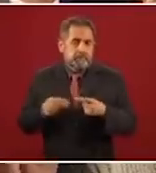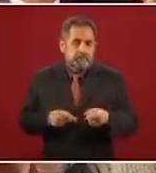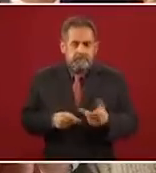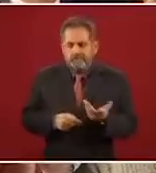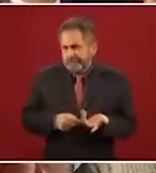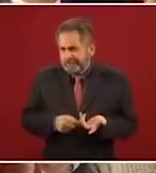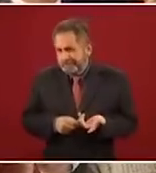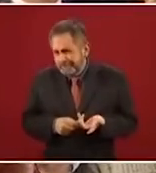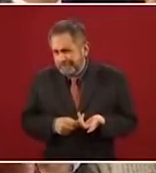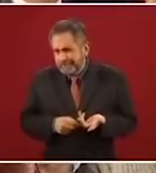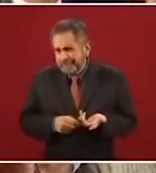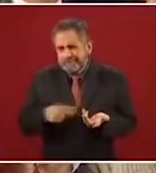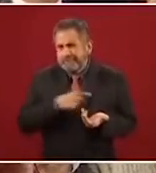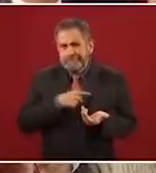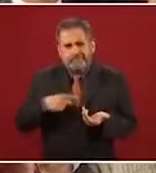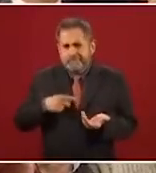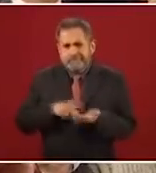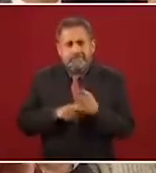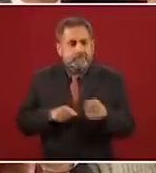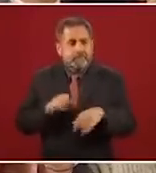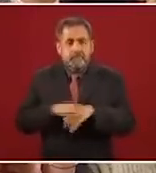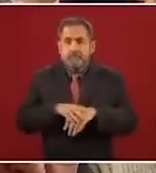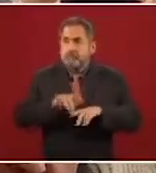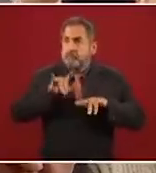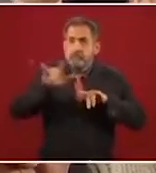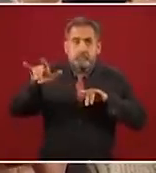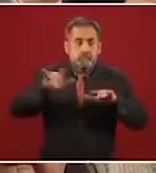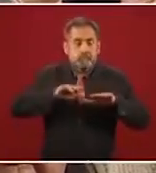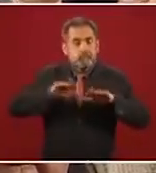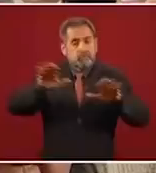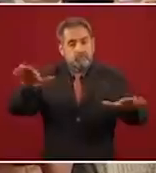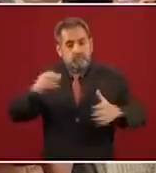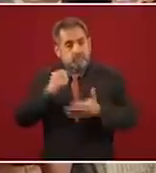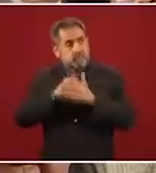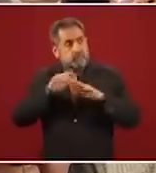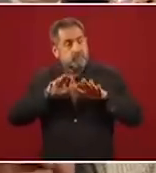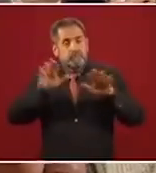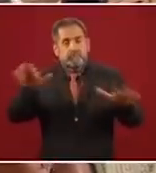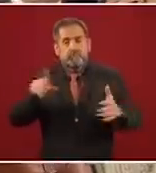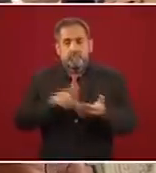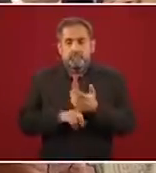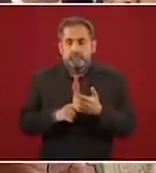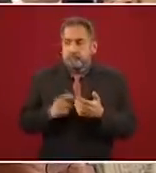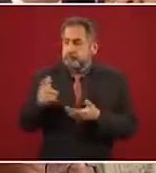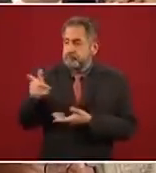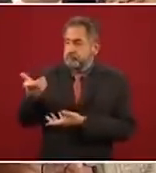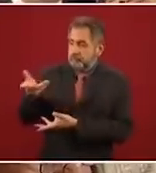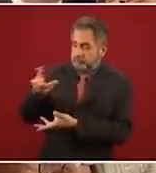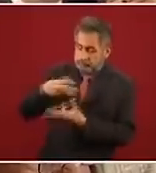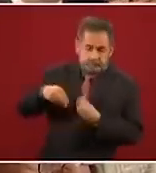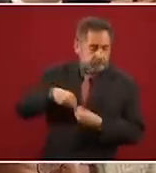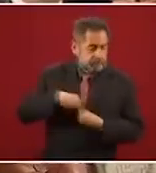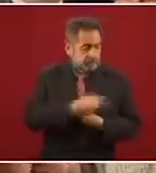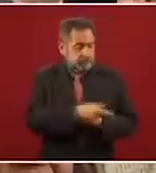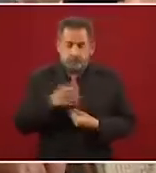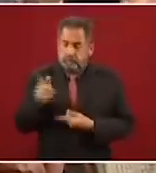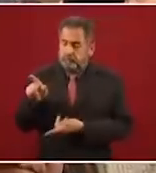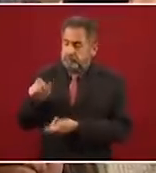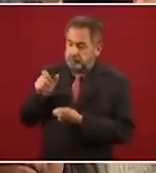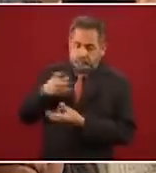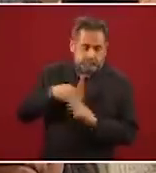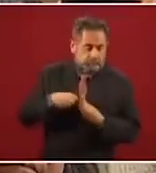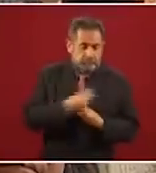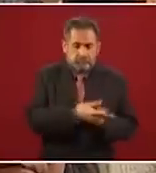de ser esto, porque las líneas aéreas solo son retenedoras de del cobro de este